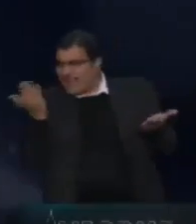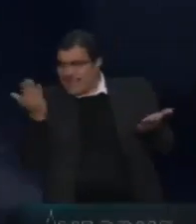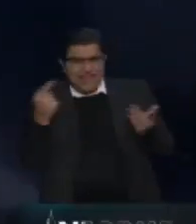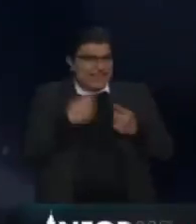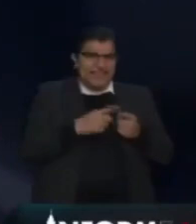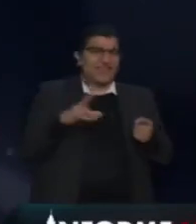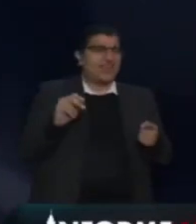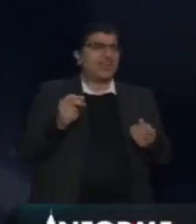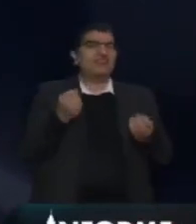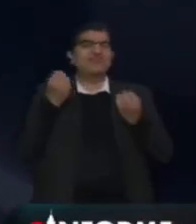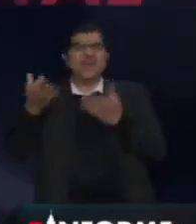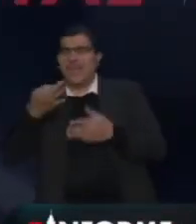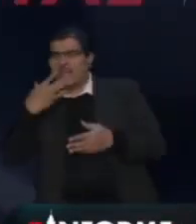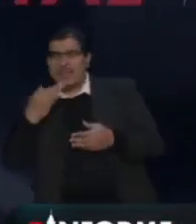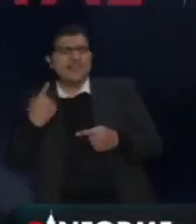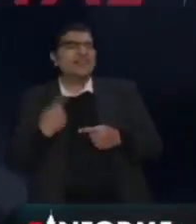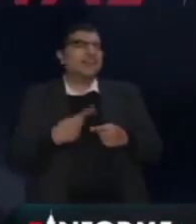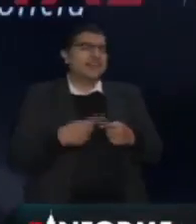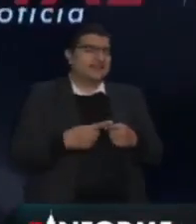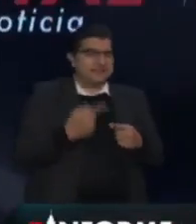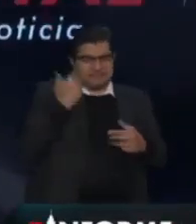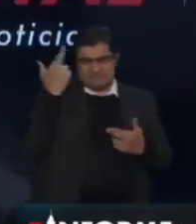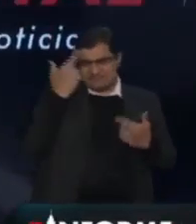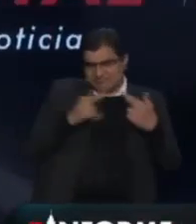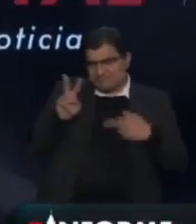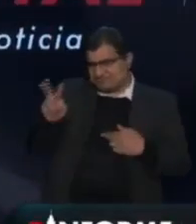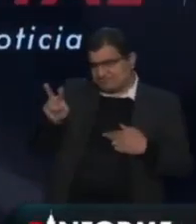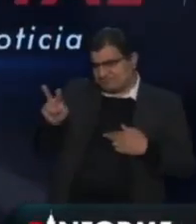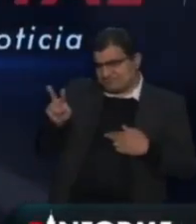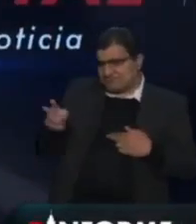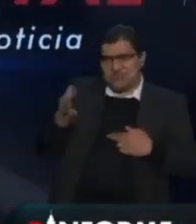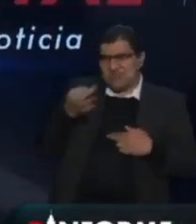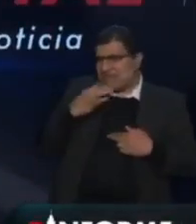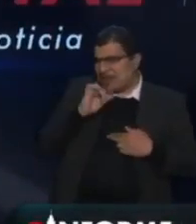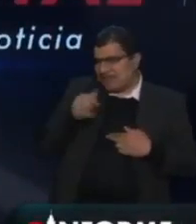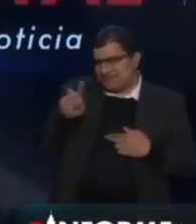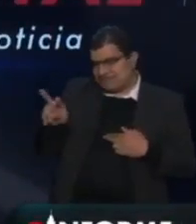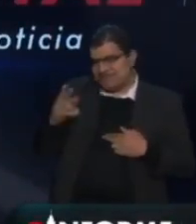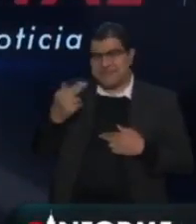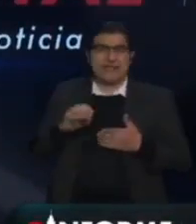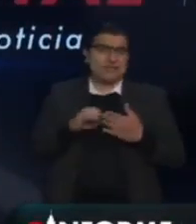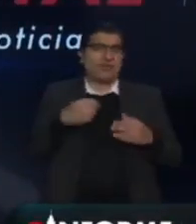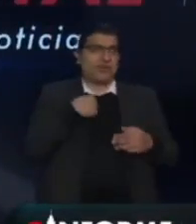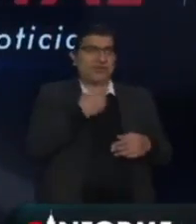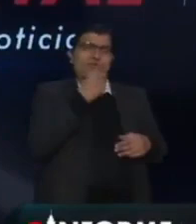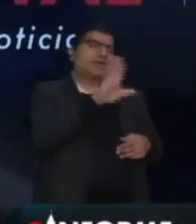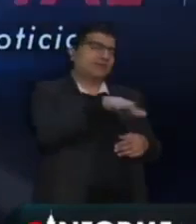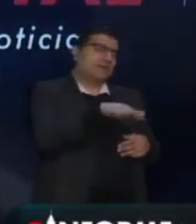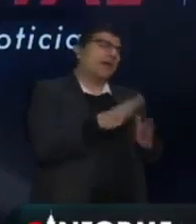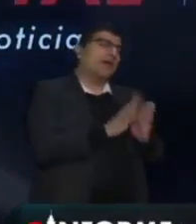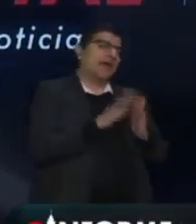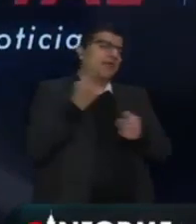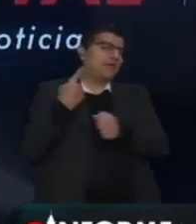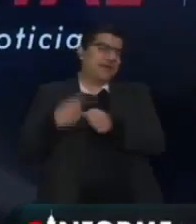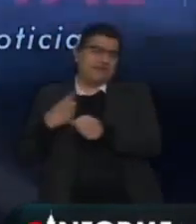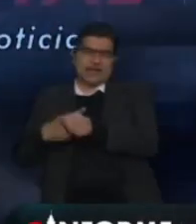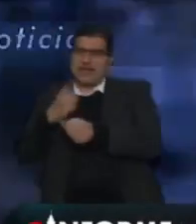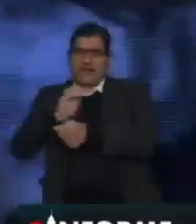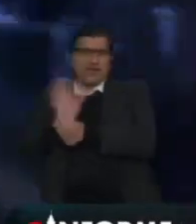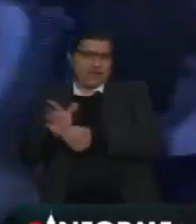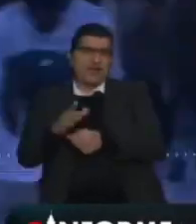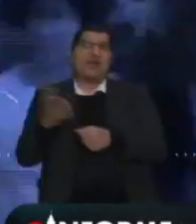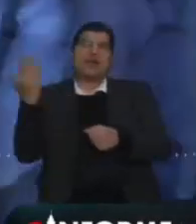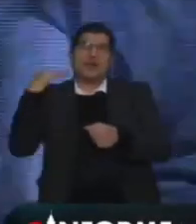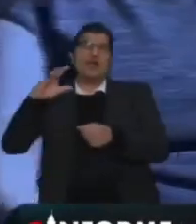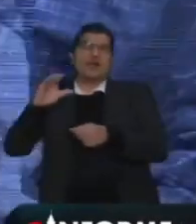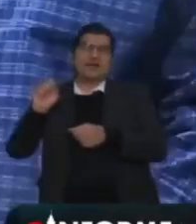con los que no les das la medicina, los observas nada más. Sería antiético que yo les dijera, miren, hay una enfermedad que se llama COVID causada